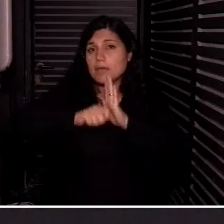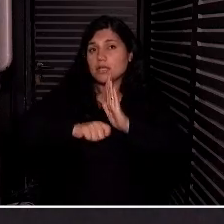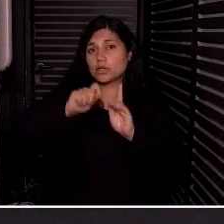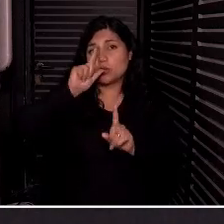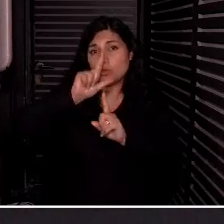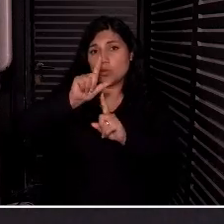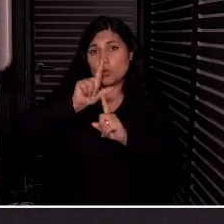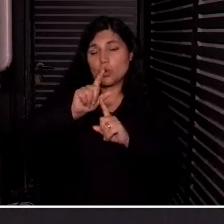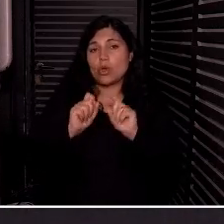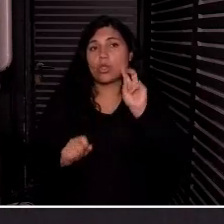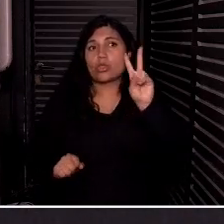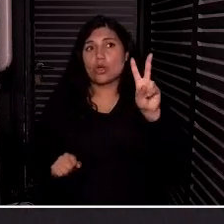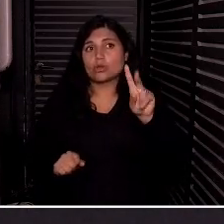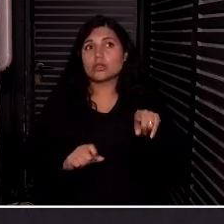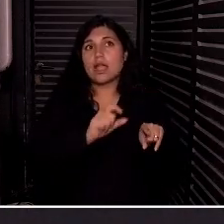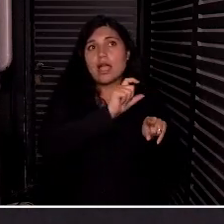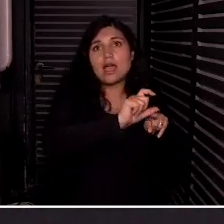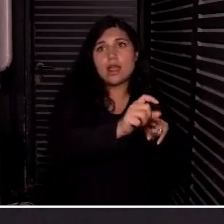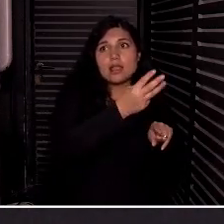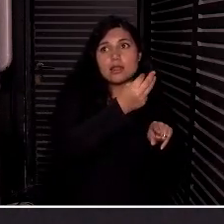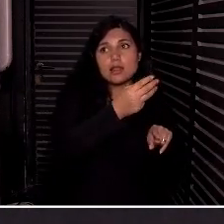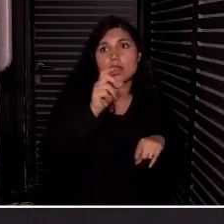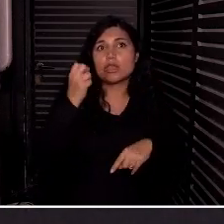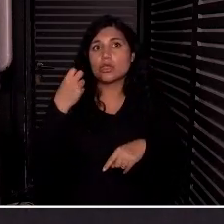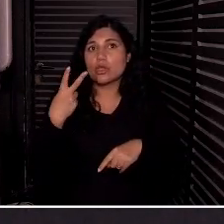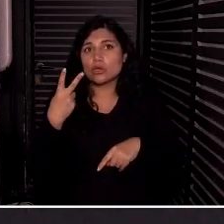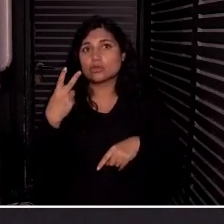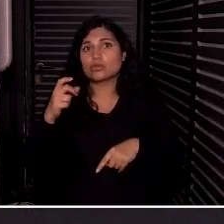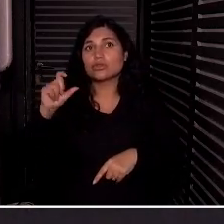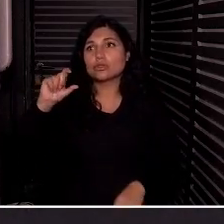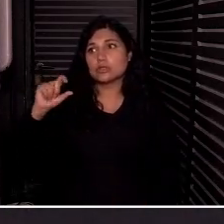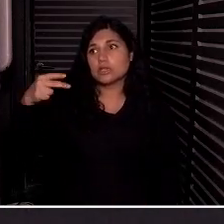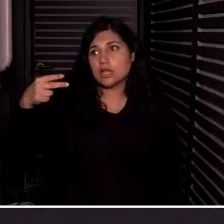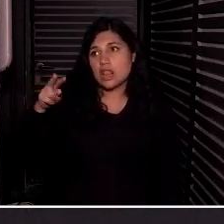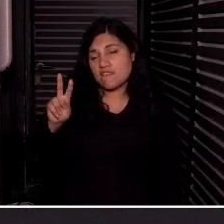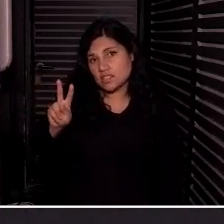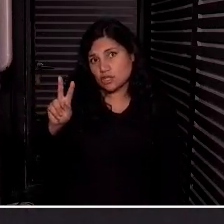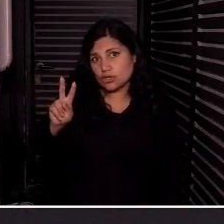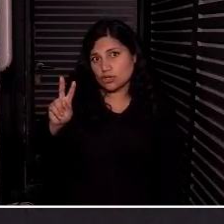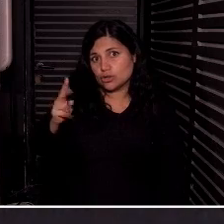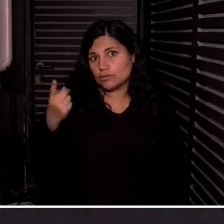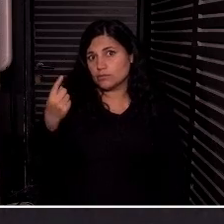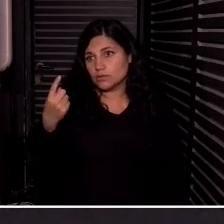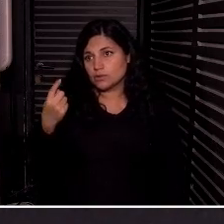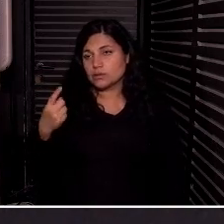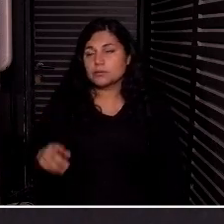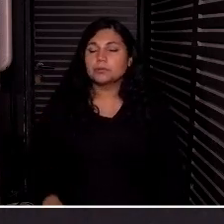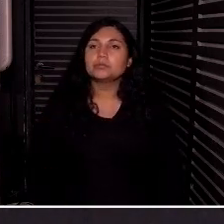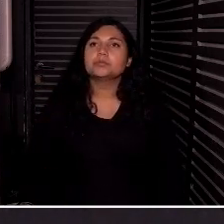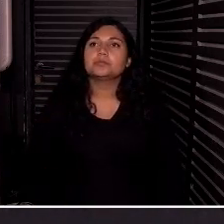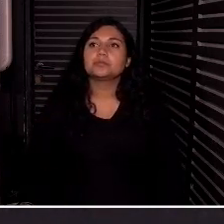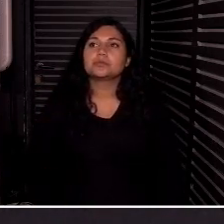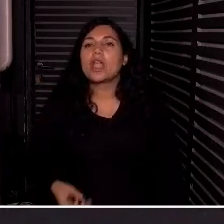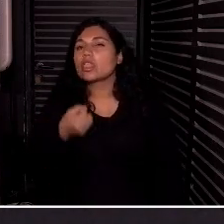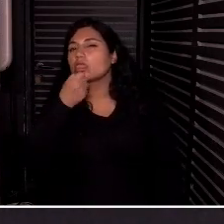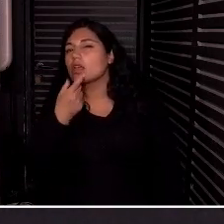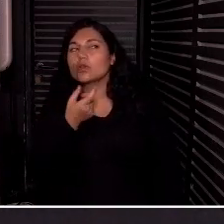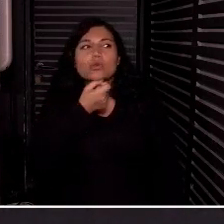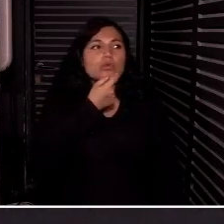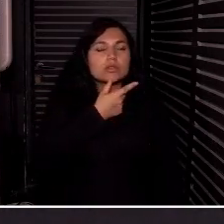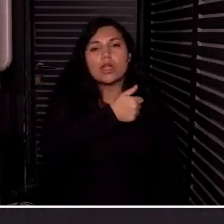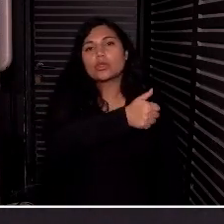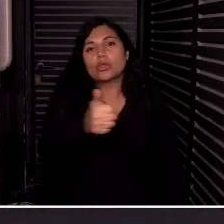dos son para Canal 13 y otras dos son para chilevisión general todos los canales reciben eh denuncias